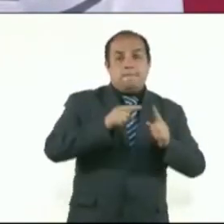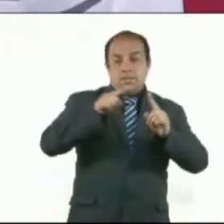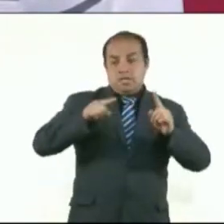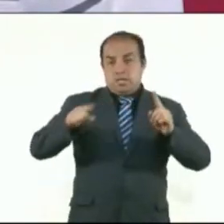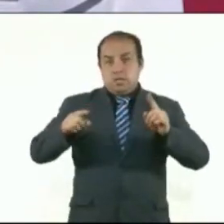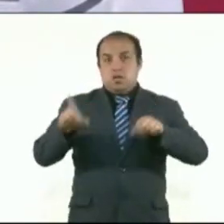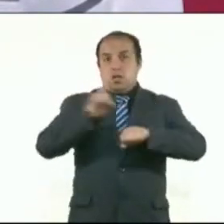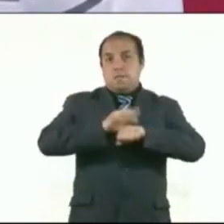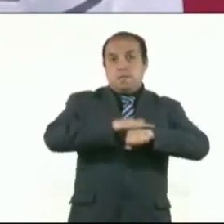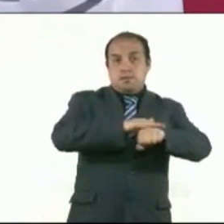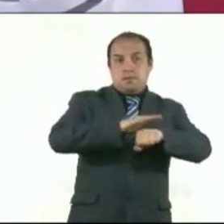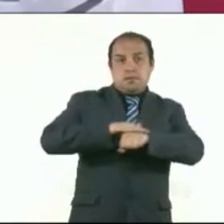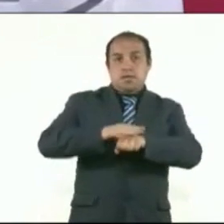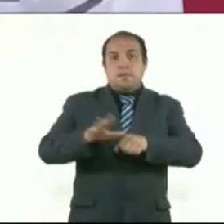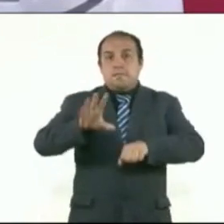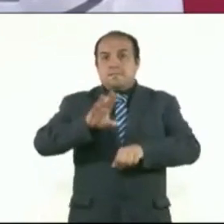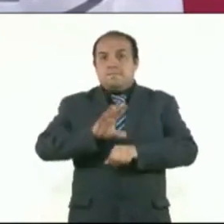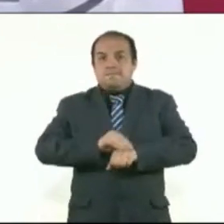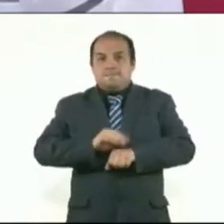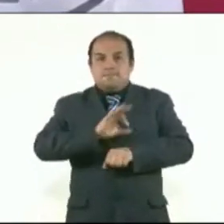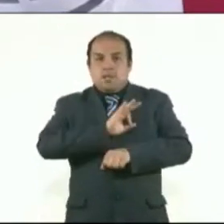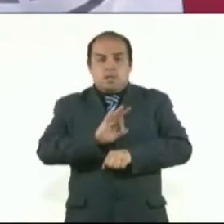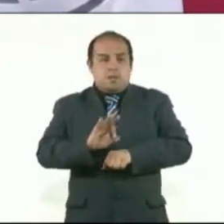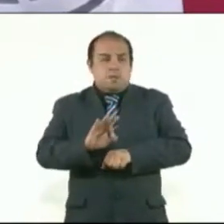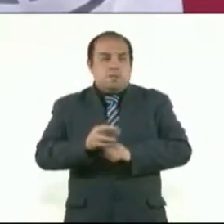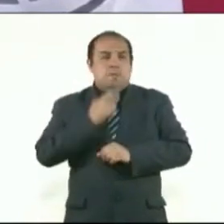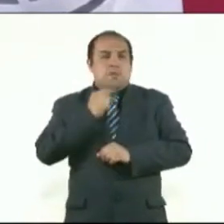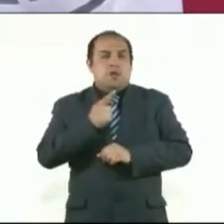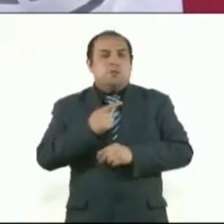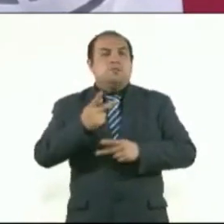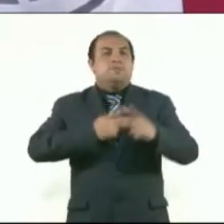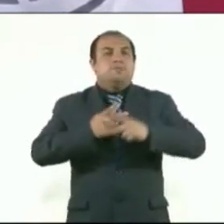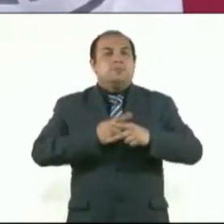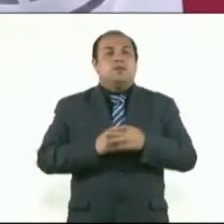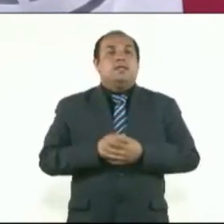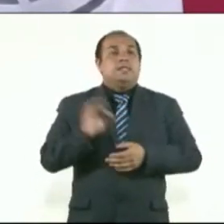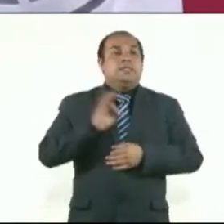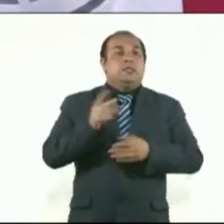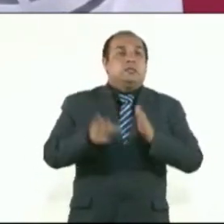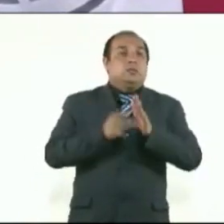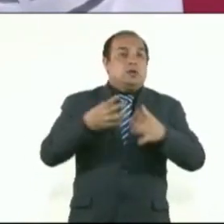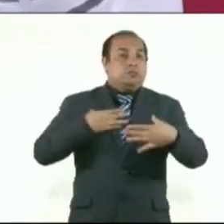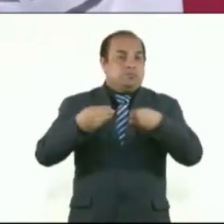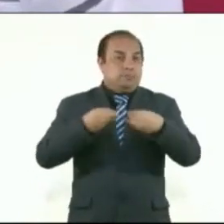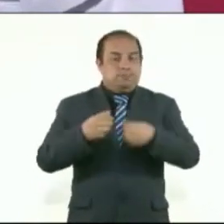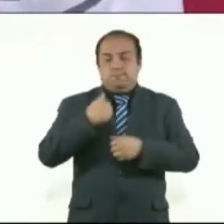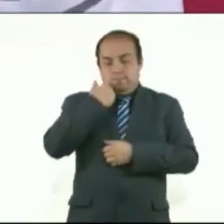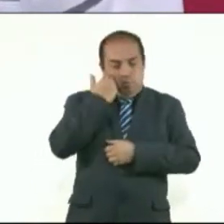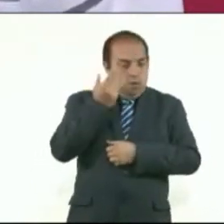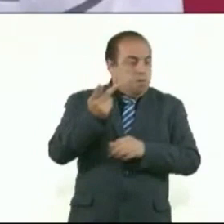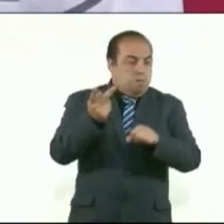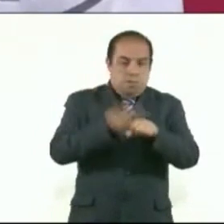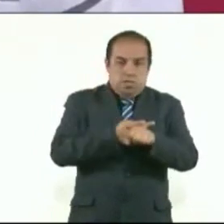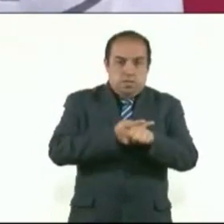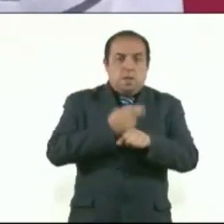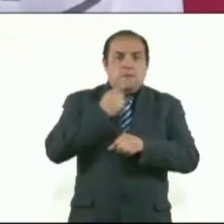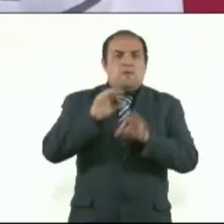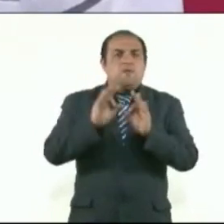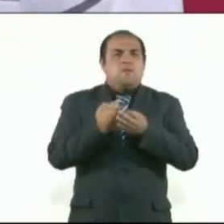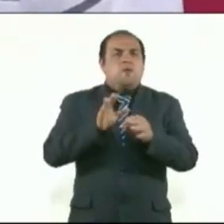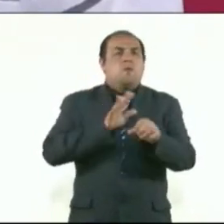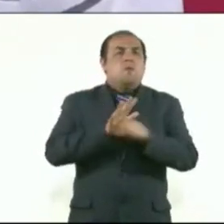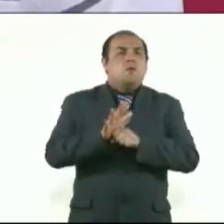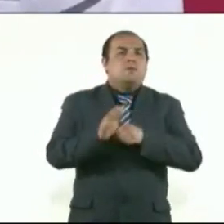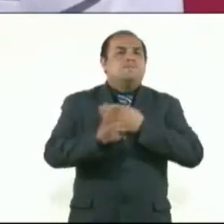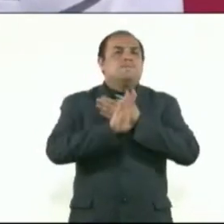un día adicional que nos permite poder estar mejor preparados para un posible rebrote. Nadie quiere que ocurra y la mejor manera de evitar que ocurra es ir a vacunarnos